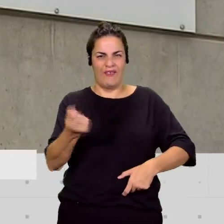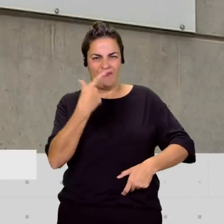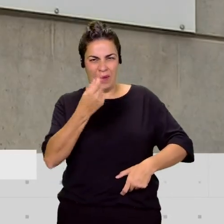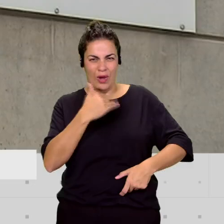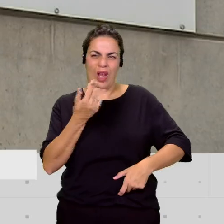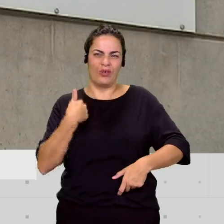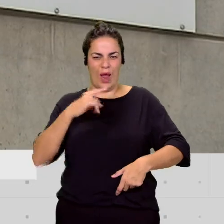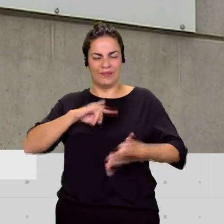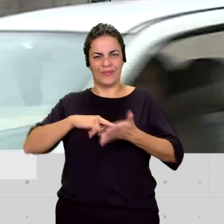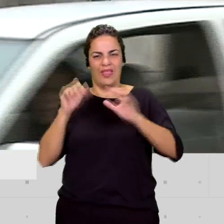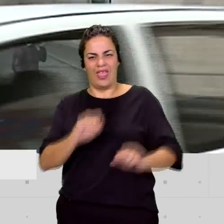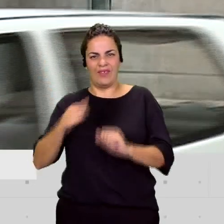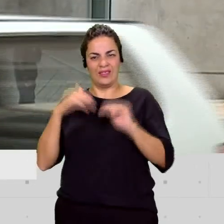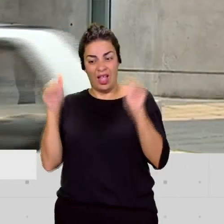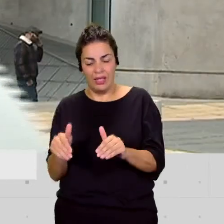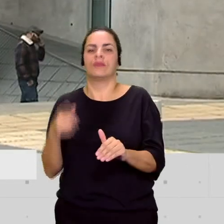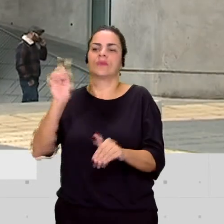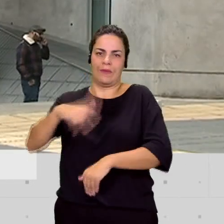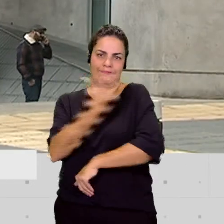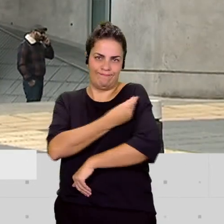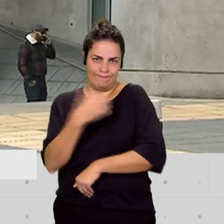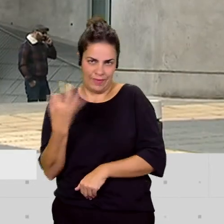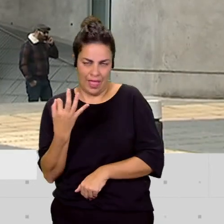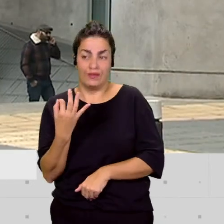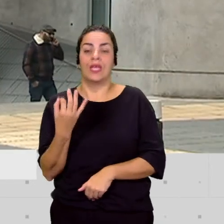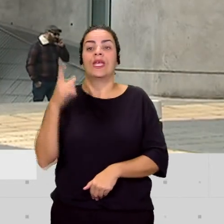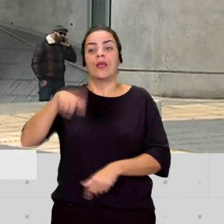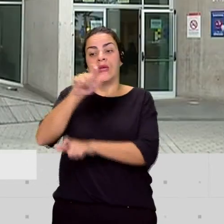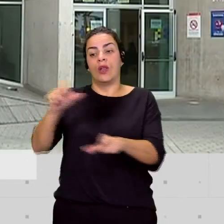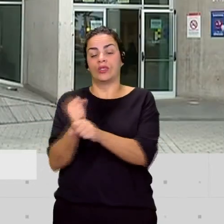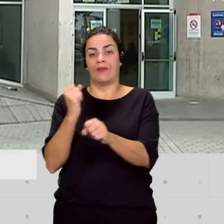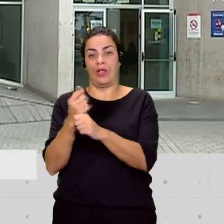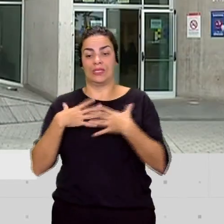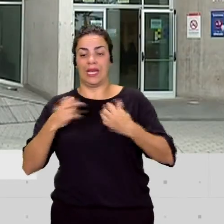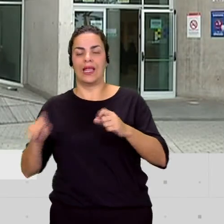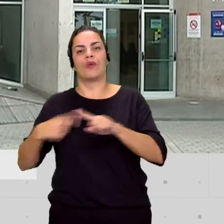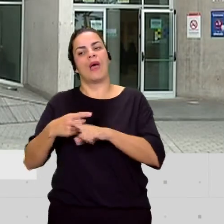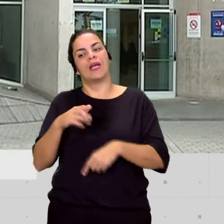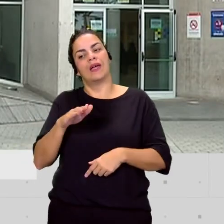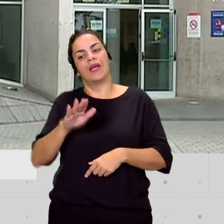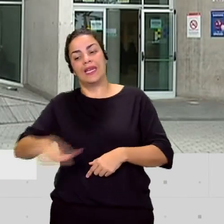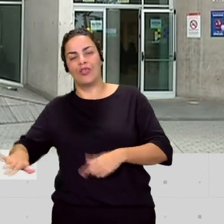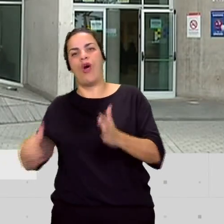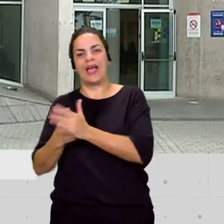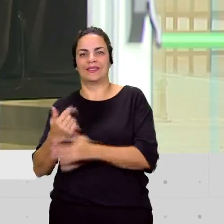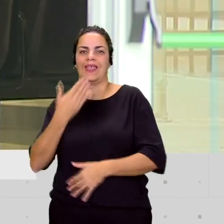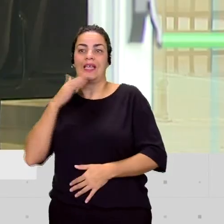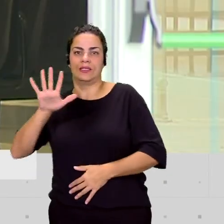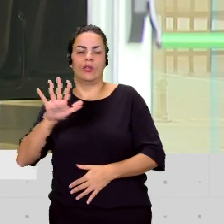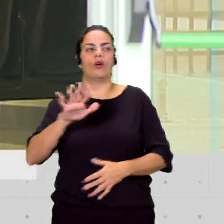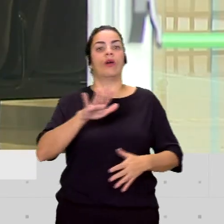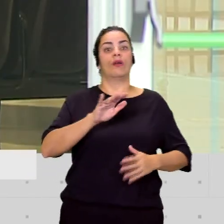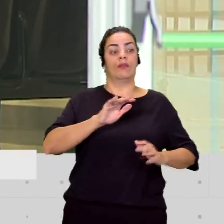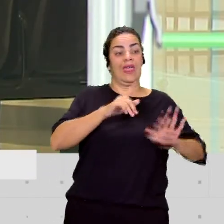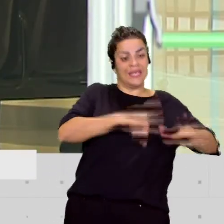de este capítulo, ¿no? Y luego lo que somos todos los sanitarios y los niños hasta 5 años, empezando desde los 6 meses de vida. La vacunación